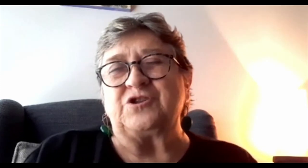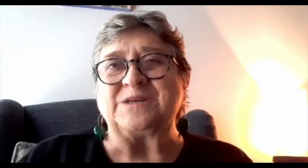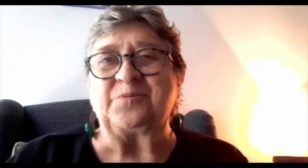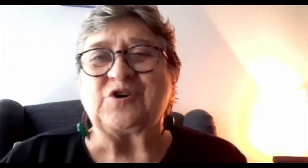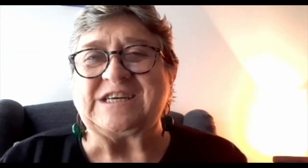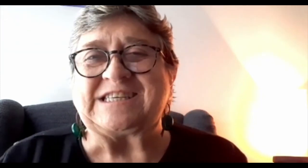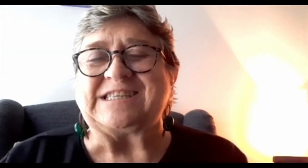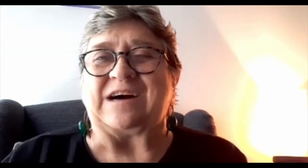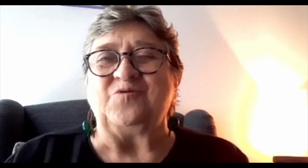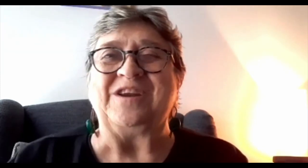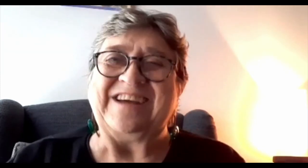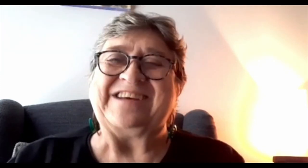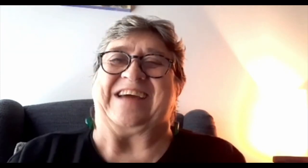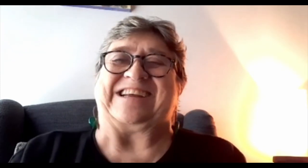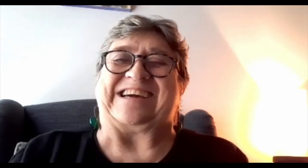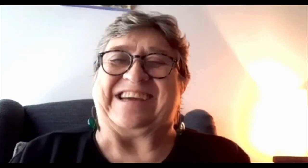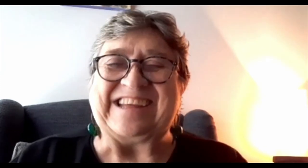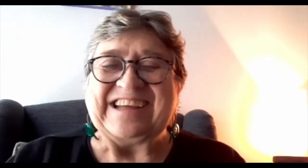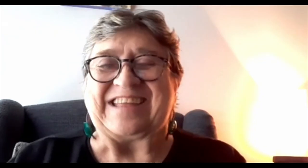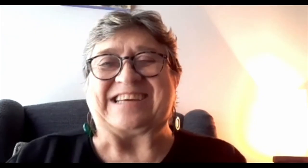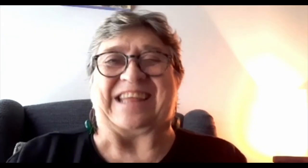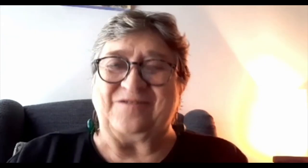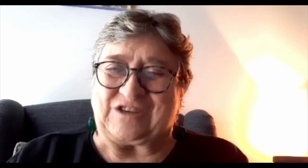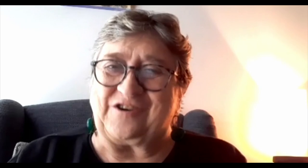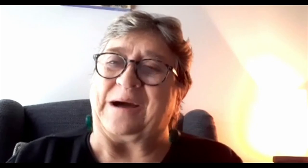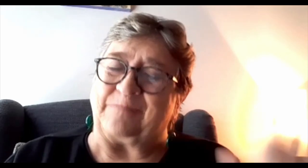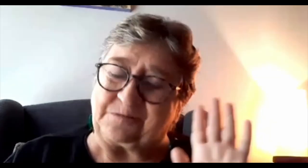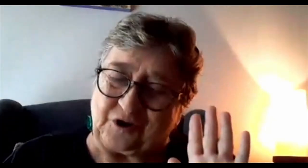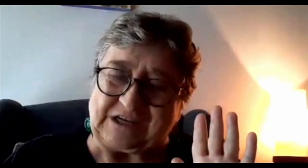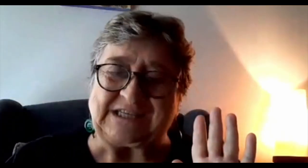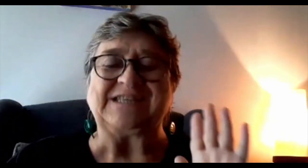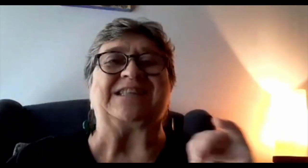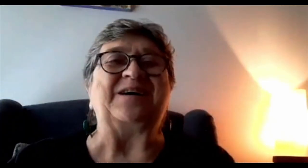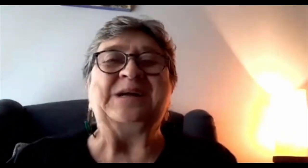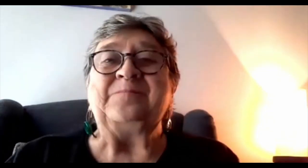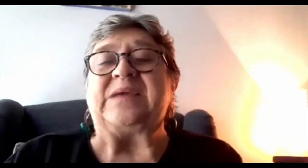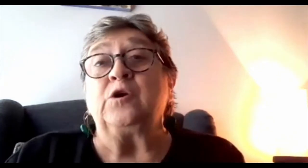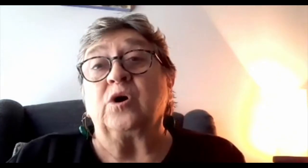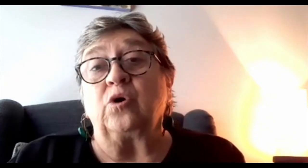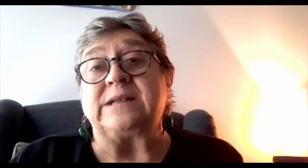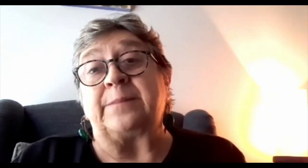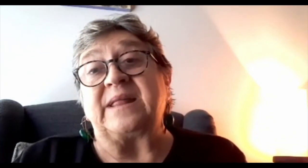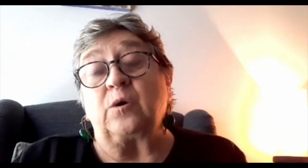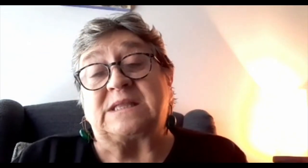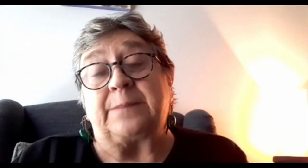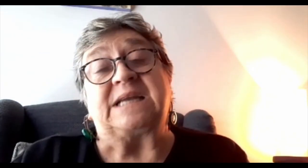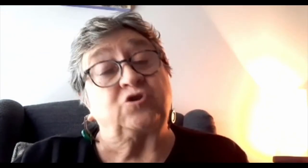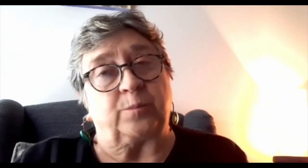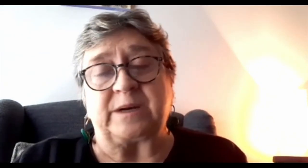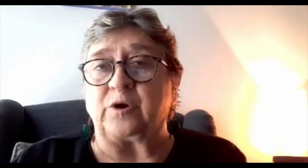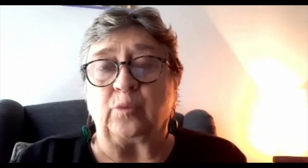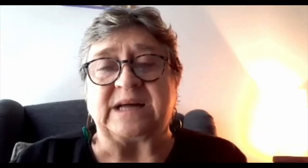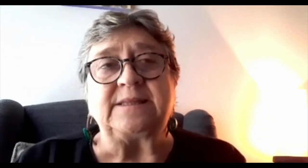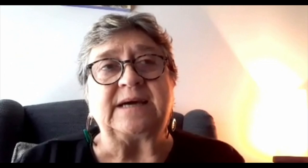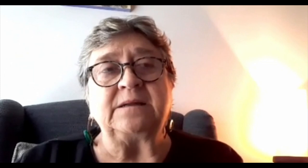un poquito más progresista aún del que tenemos ahora, más progresista. Y luego el tema de Guatemala es